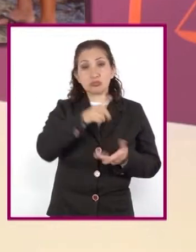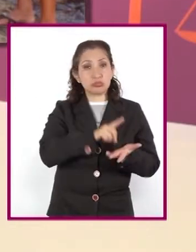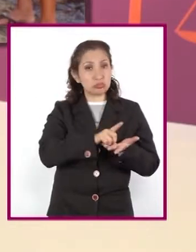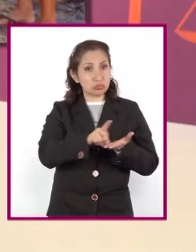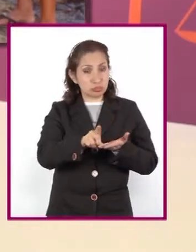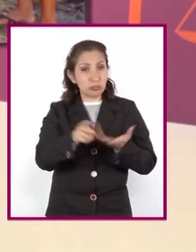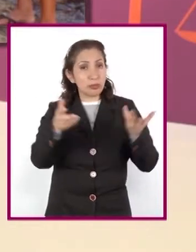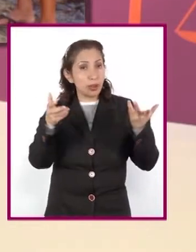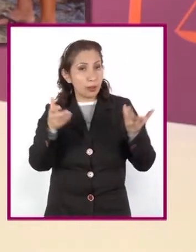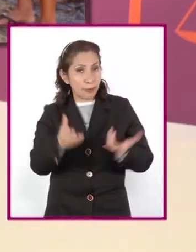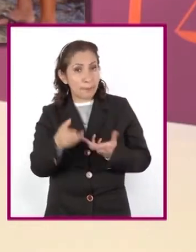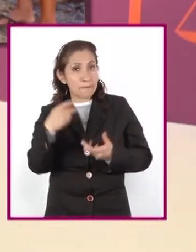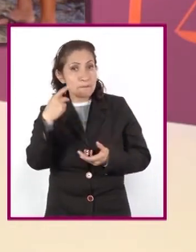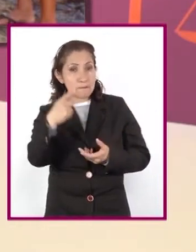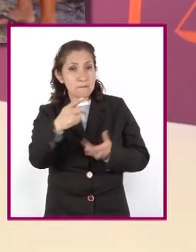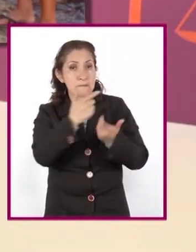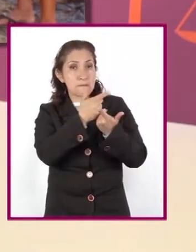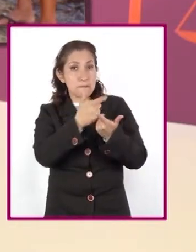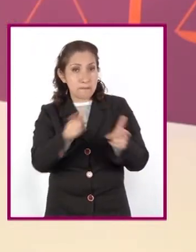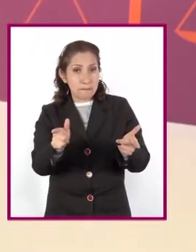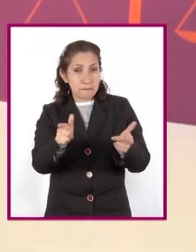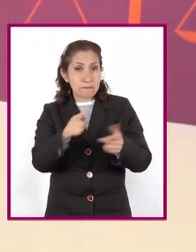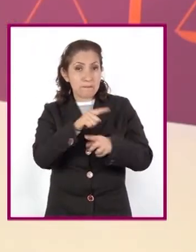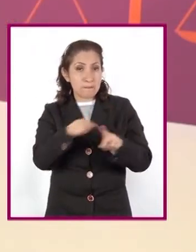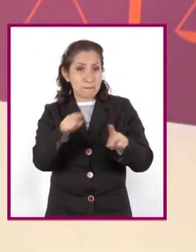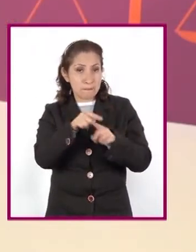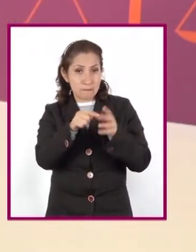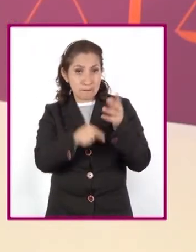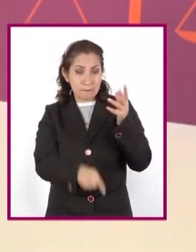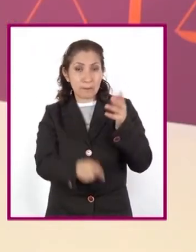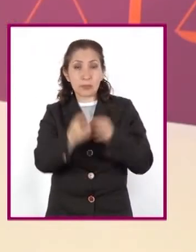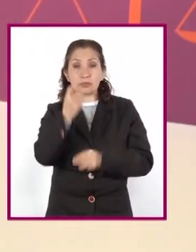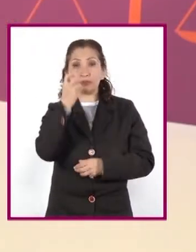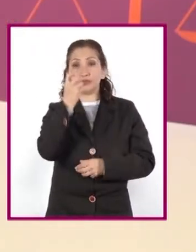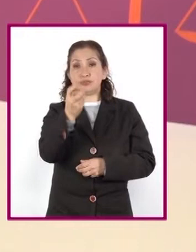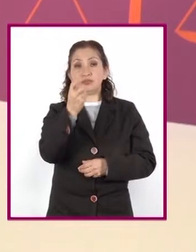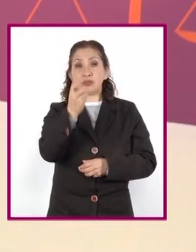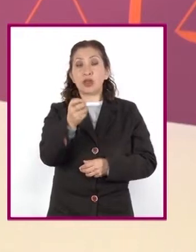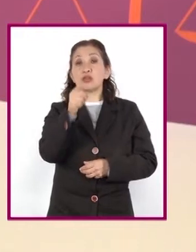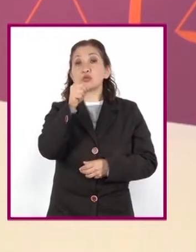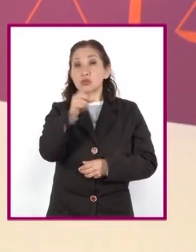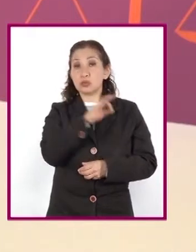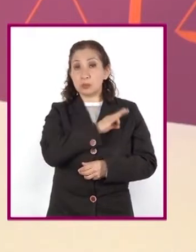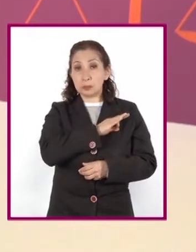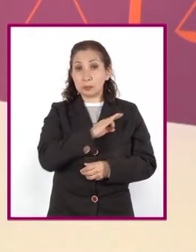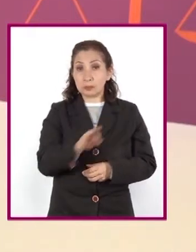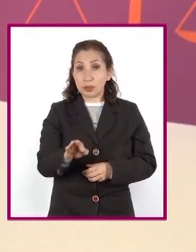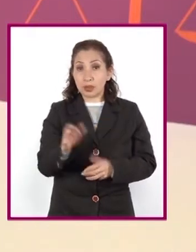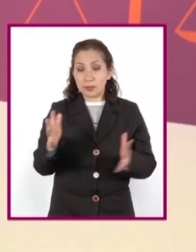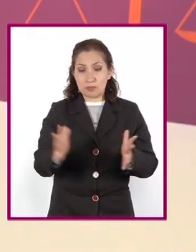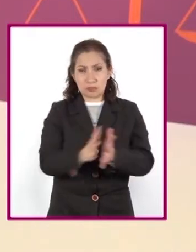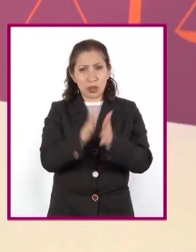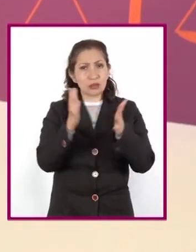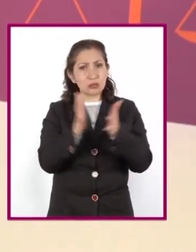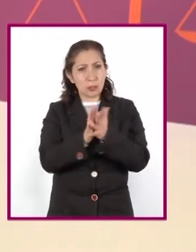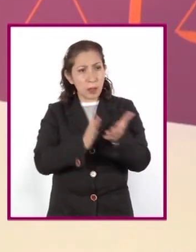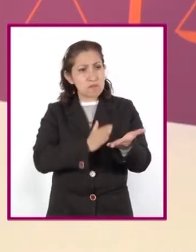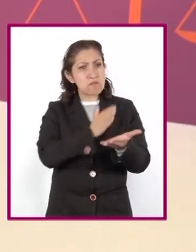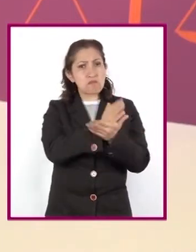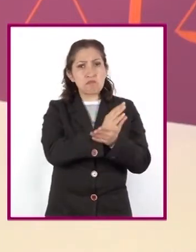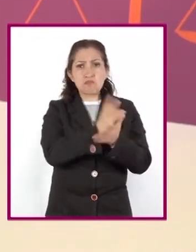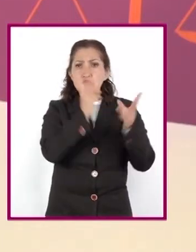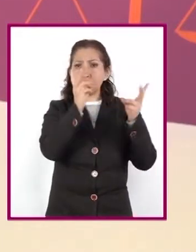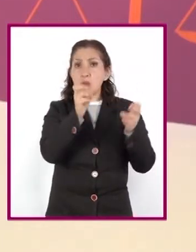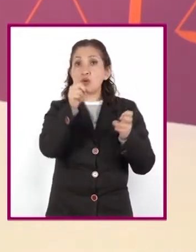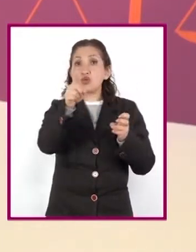a ejercer las libertades. Por tal motivo, tienen la posibilidad de participar en asuntos